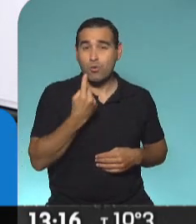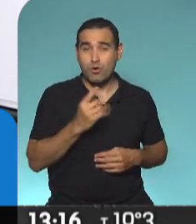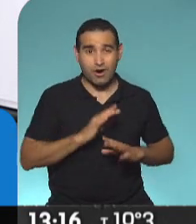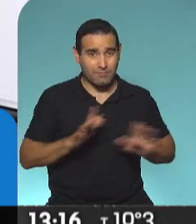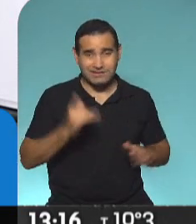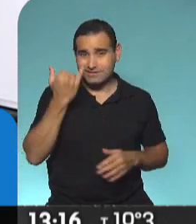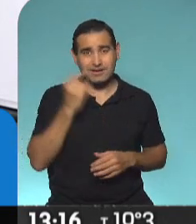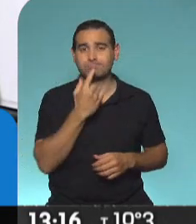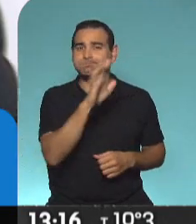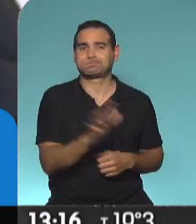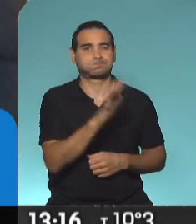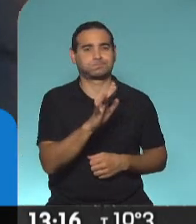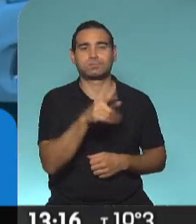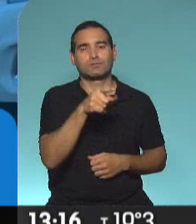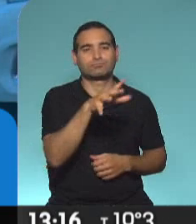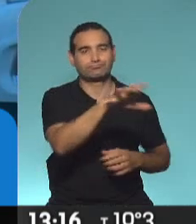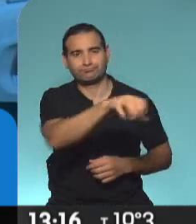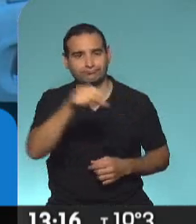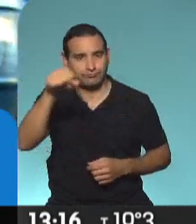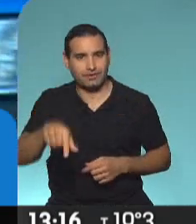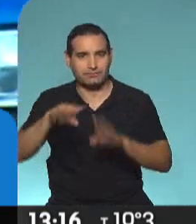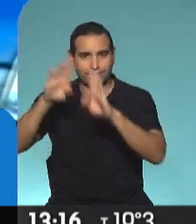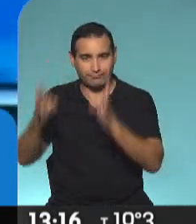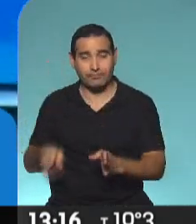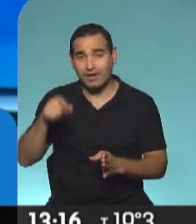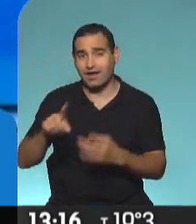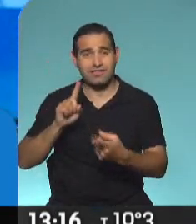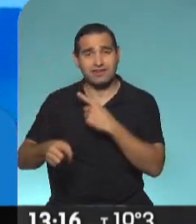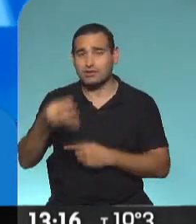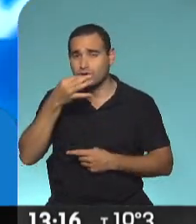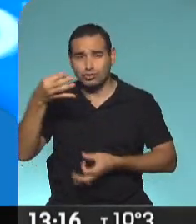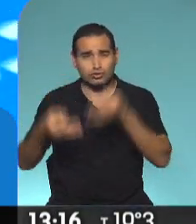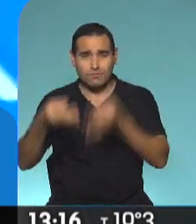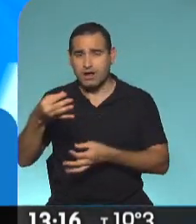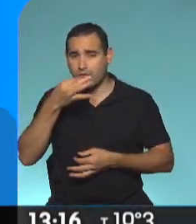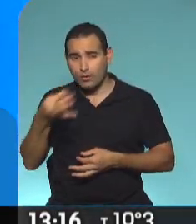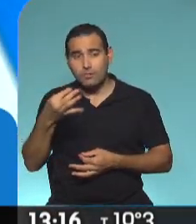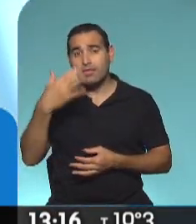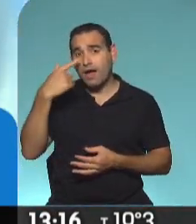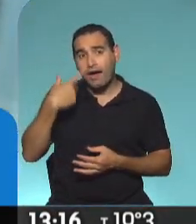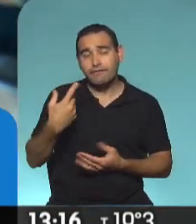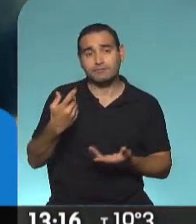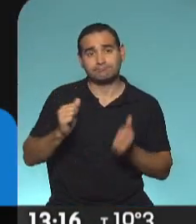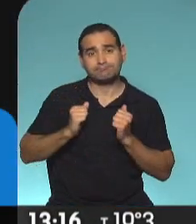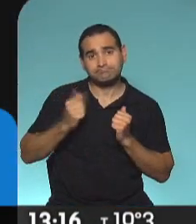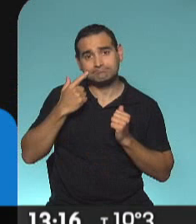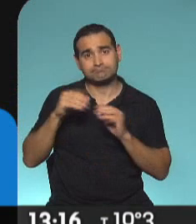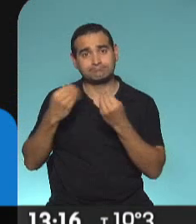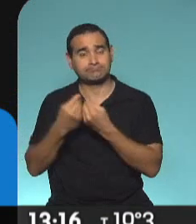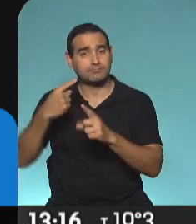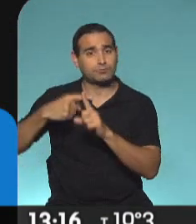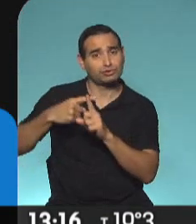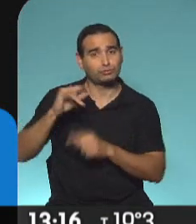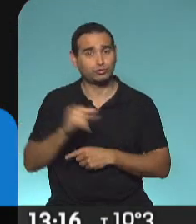ya cumplen el criterio y los traemos a este sector donde se les realiza directamente el hisopado para después saber si da positivo o no. Y en caso de